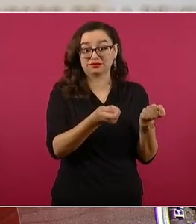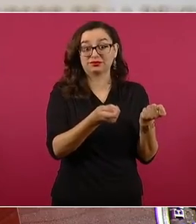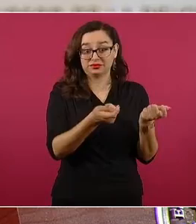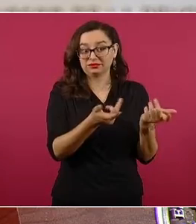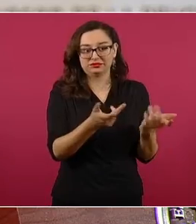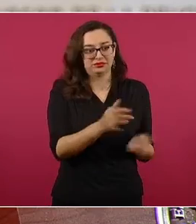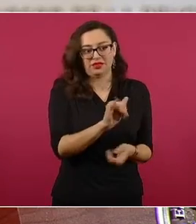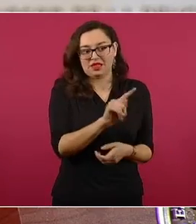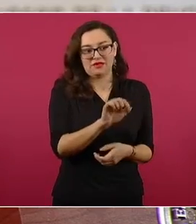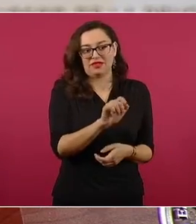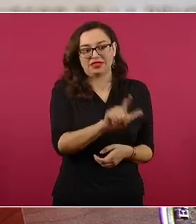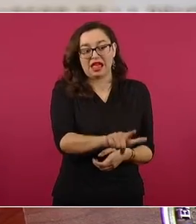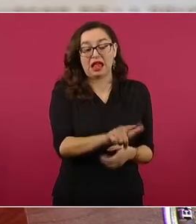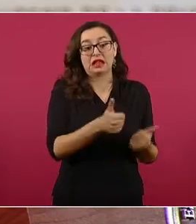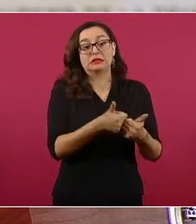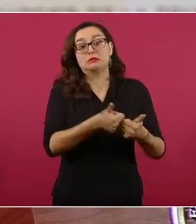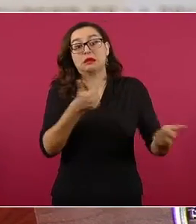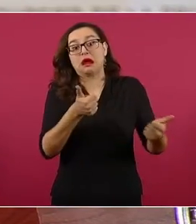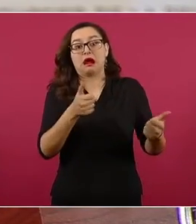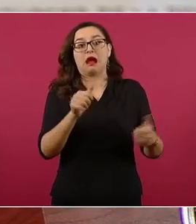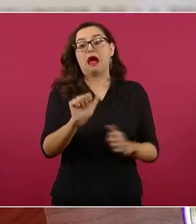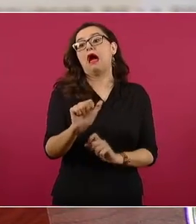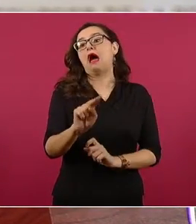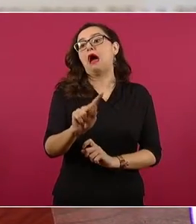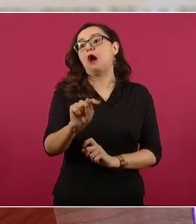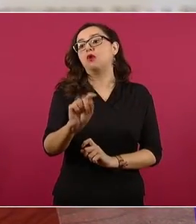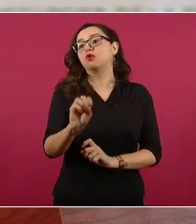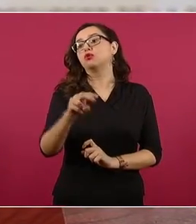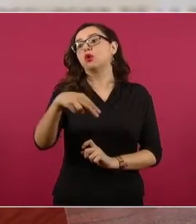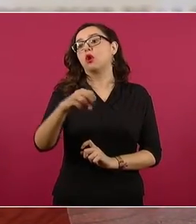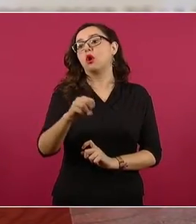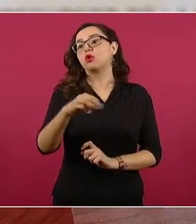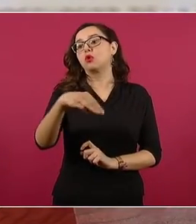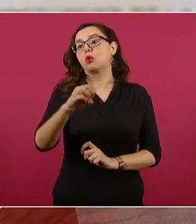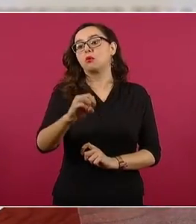ese organismo supuestamente autónomo.